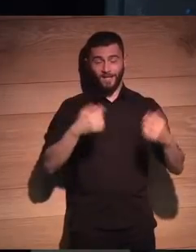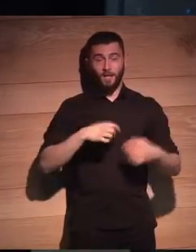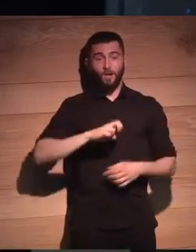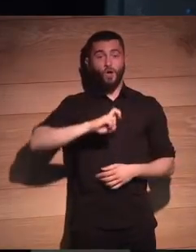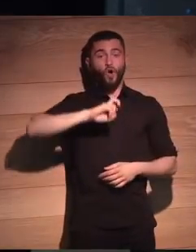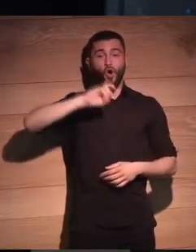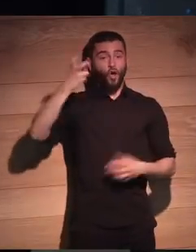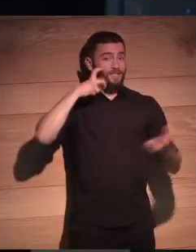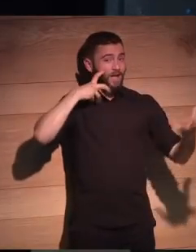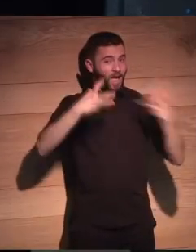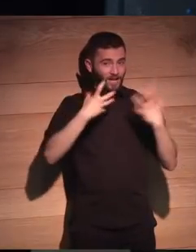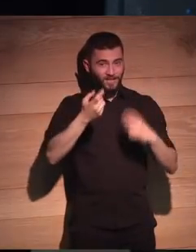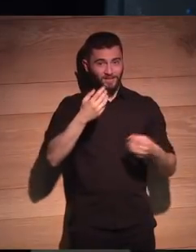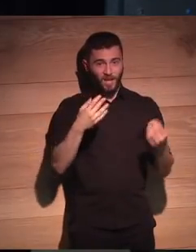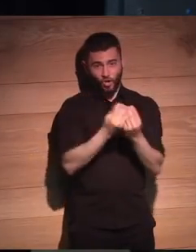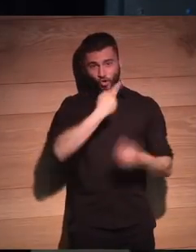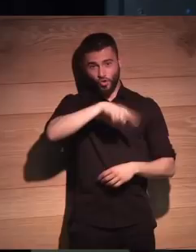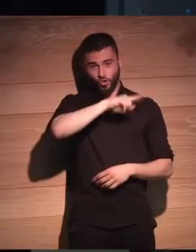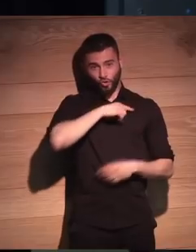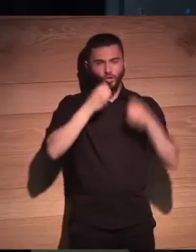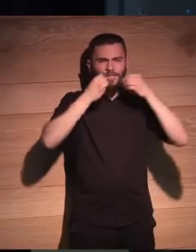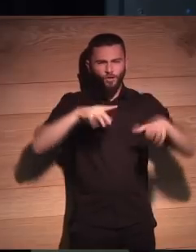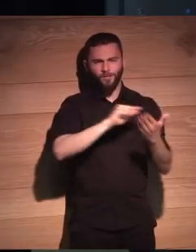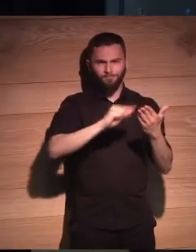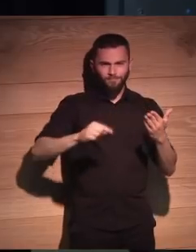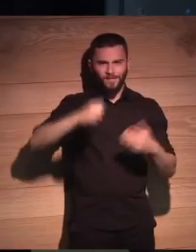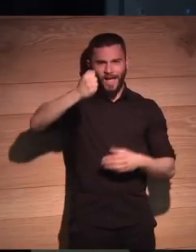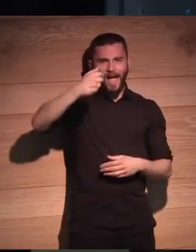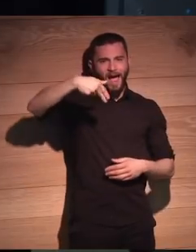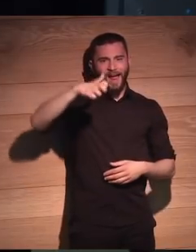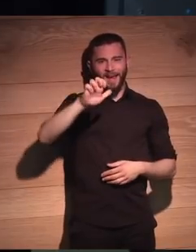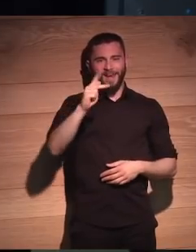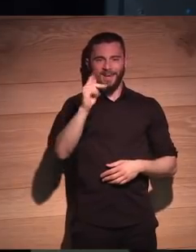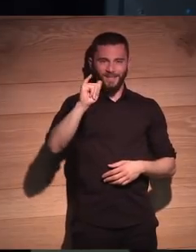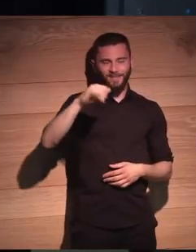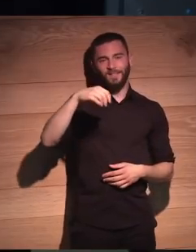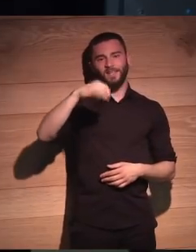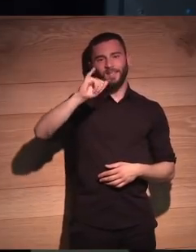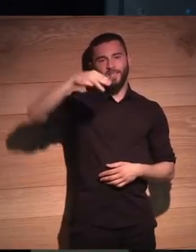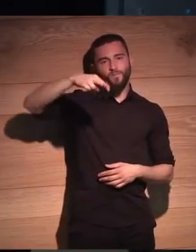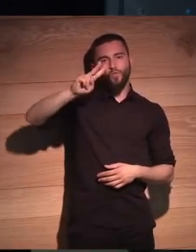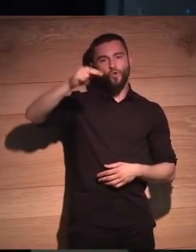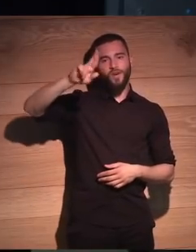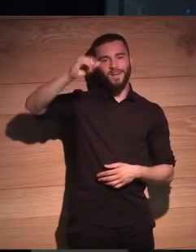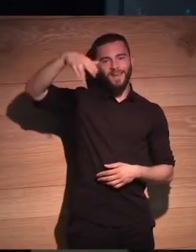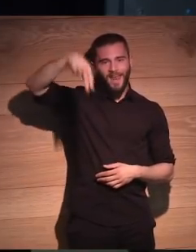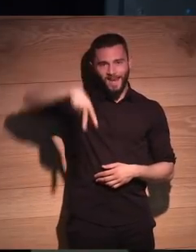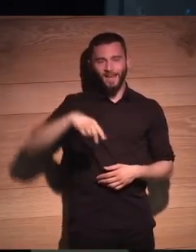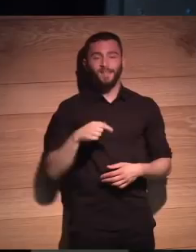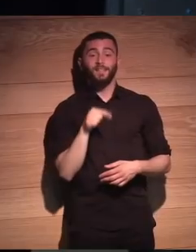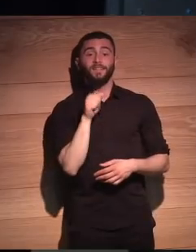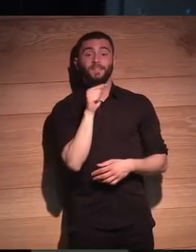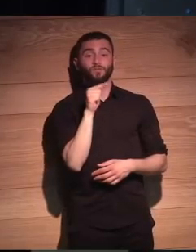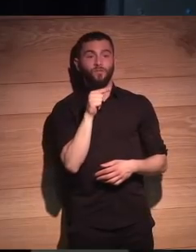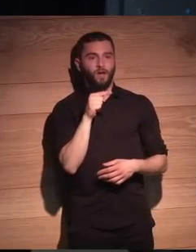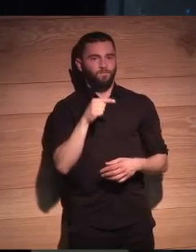otra artista con nosotros, otra historietista, Anneke Murienem, también con una proyección